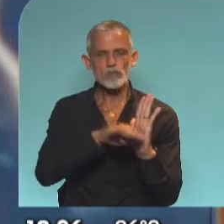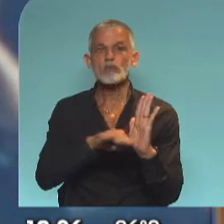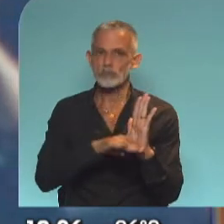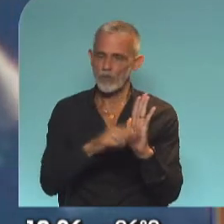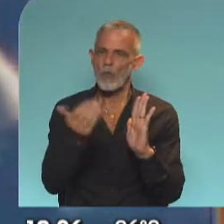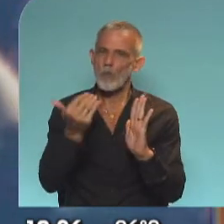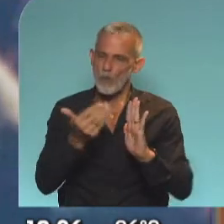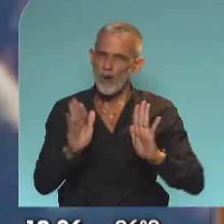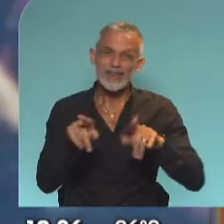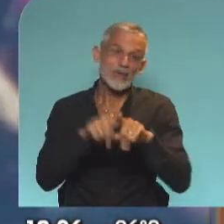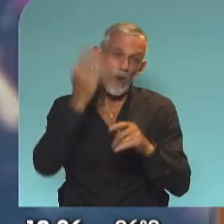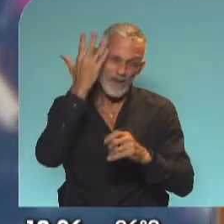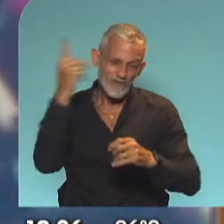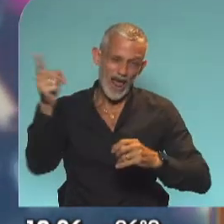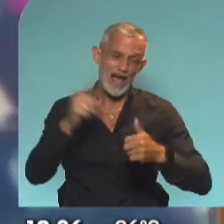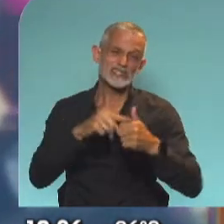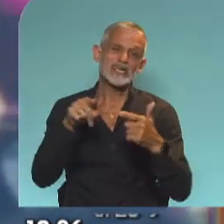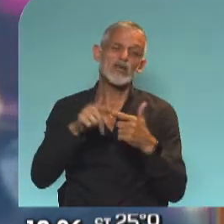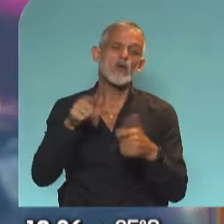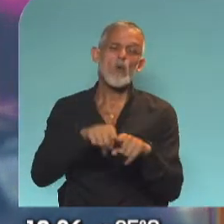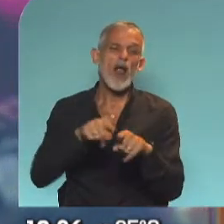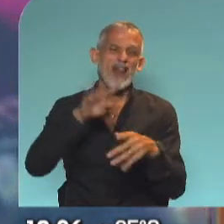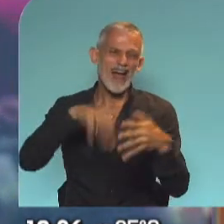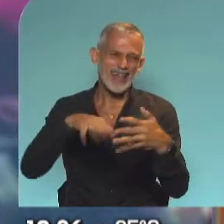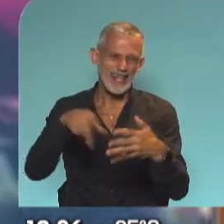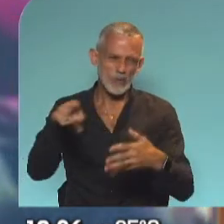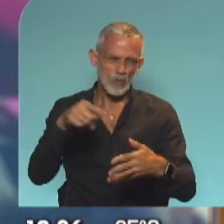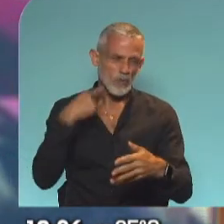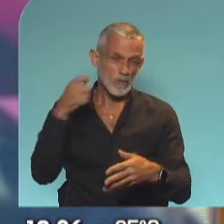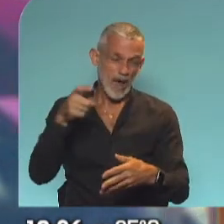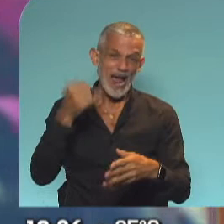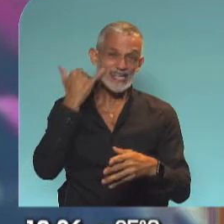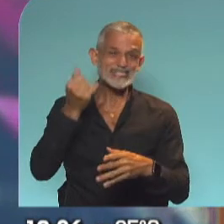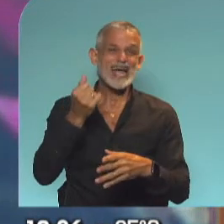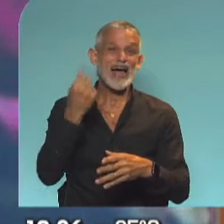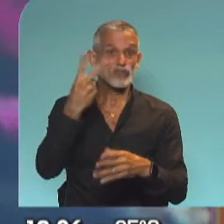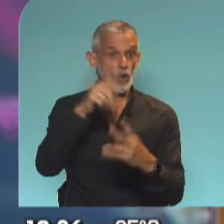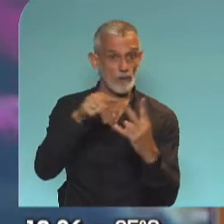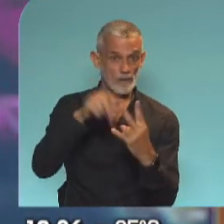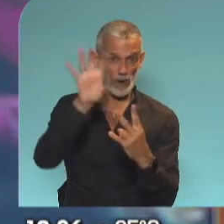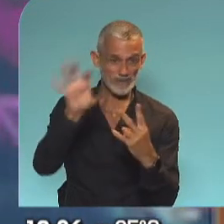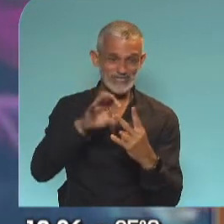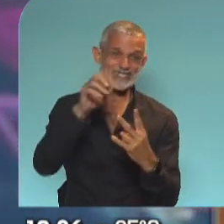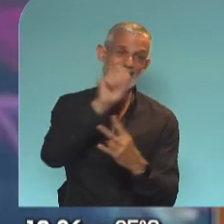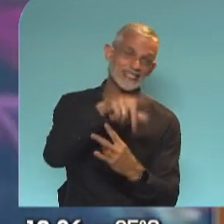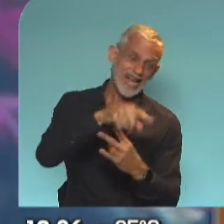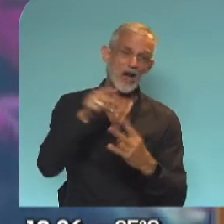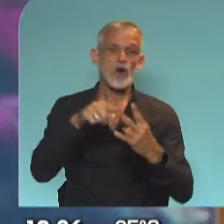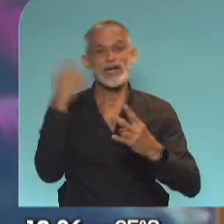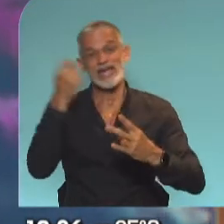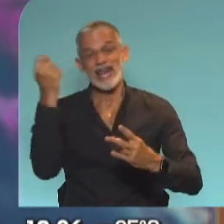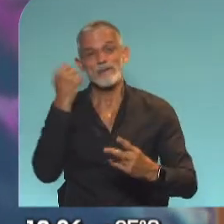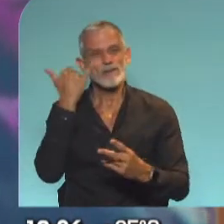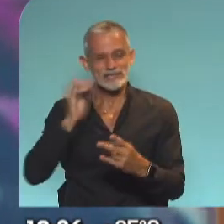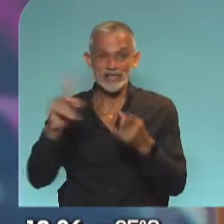restricciones, como lo hizo Francia, como lo hizo el municipio de Cataluña en España, como ya lo hicieron dos provincias acá, estamos hablando de Chaco y de La Pampa, por eso hablamos